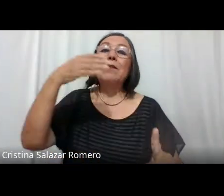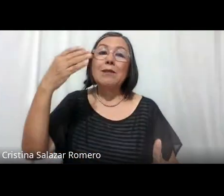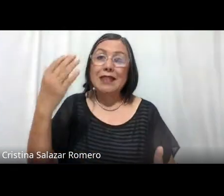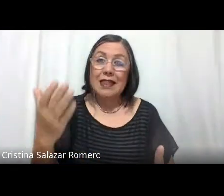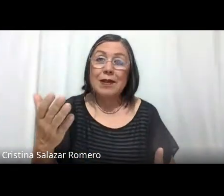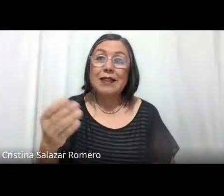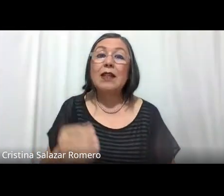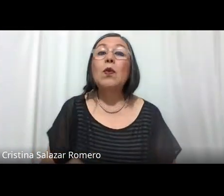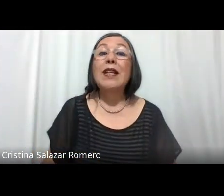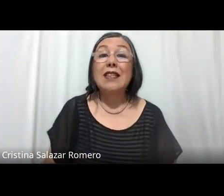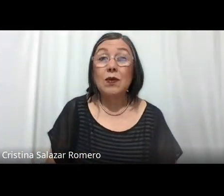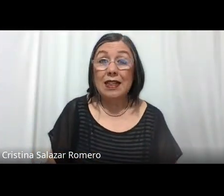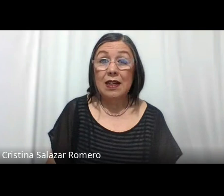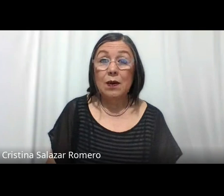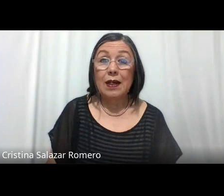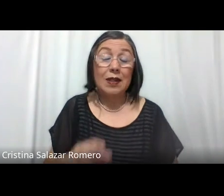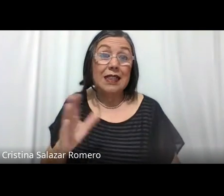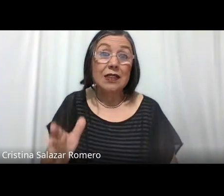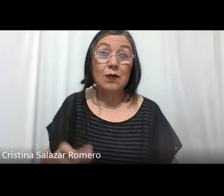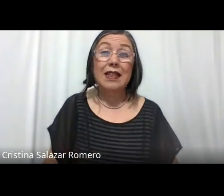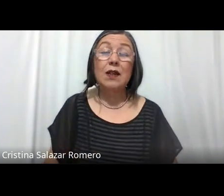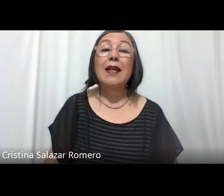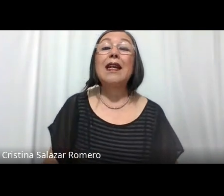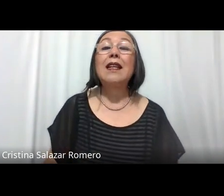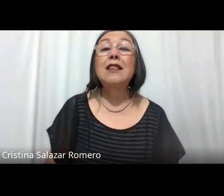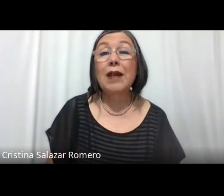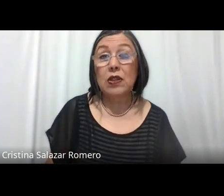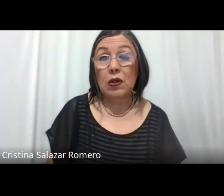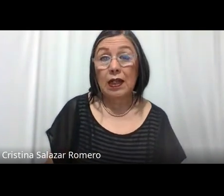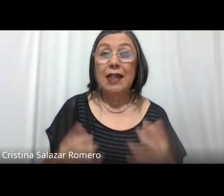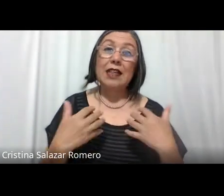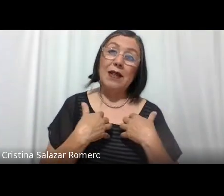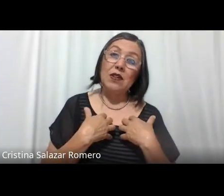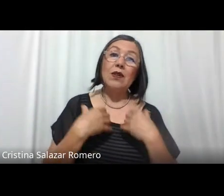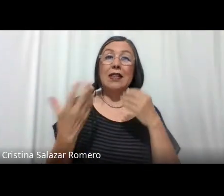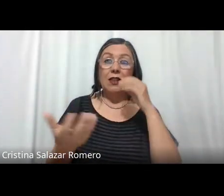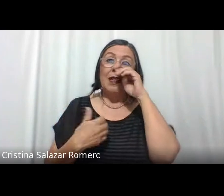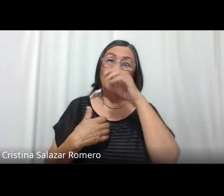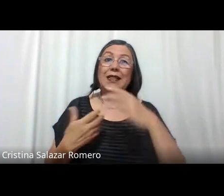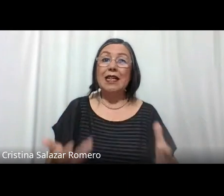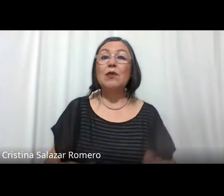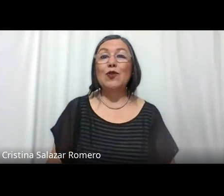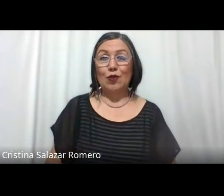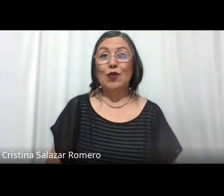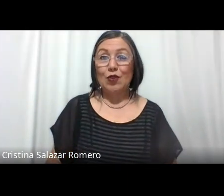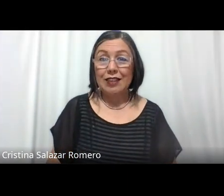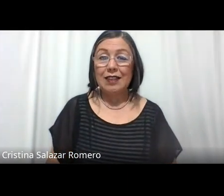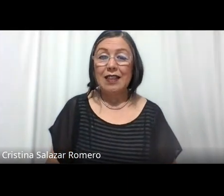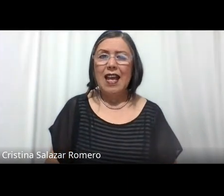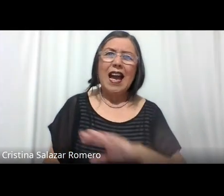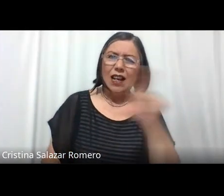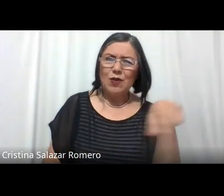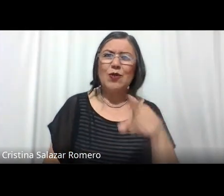le va a permitir aprender una segunda lengua. ¿Cuál es la segunda lengua? El español. El español, el idioma que manejamos nosotros los